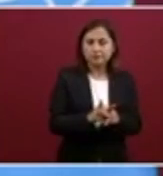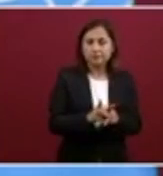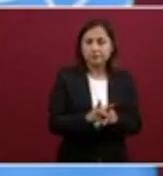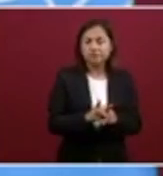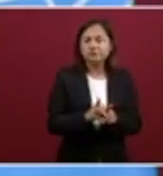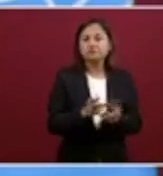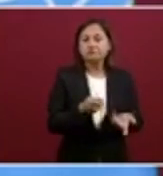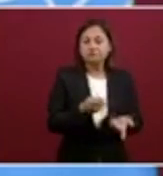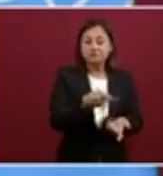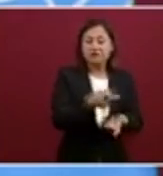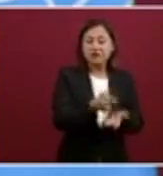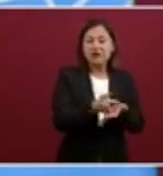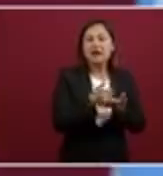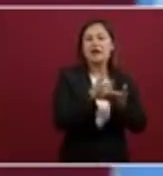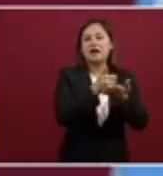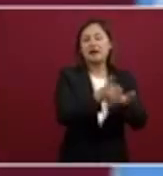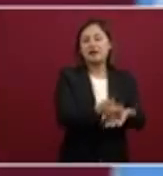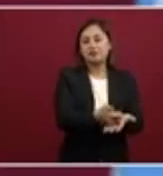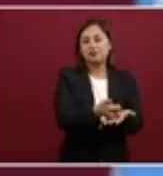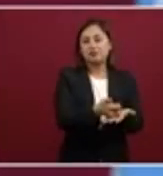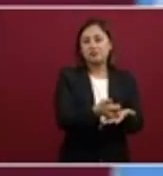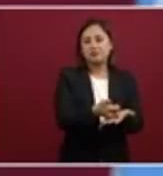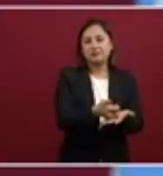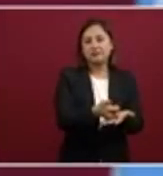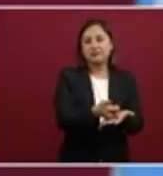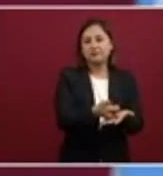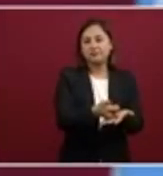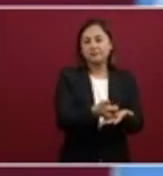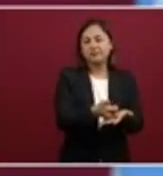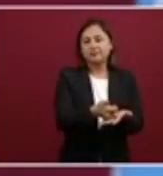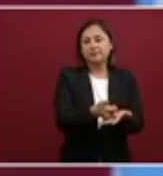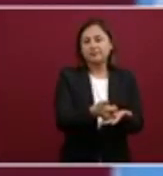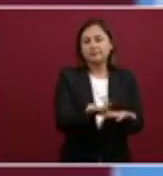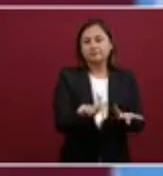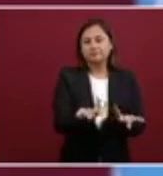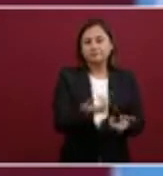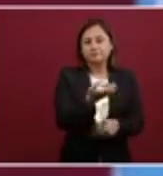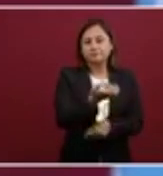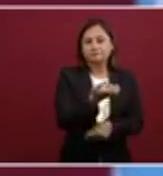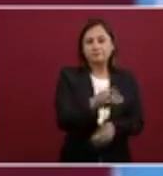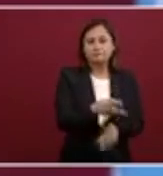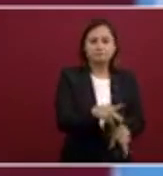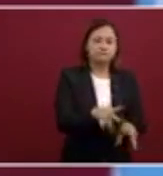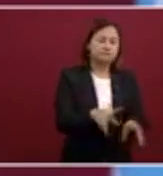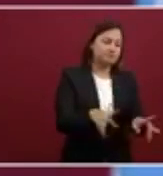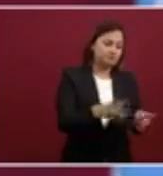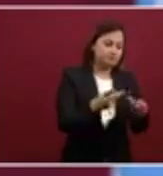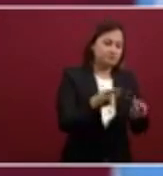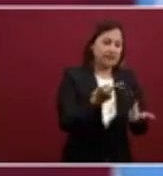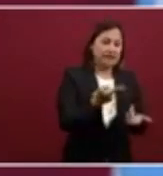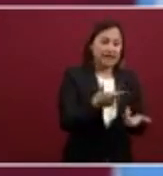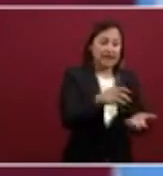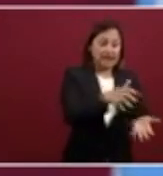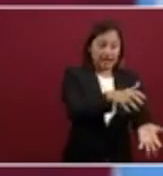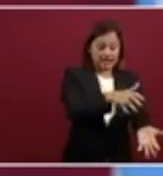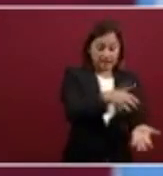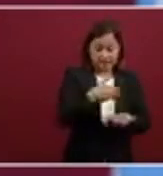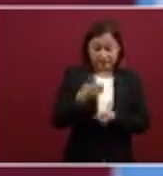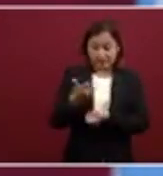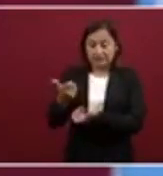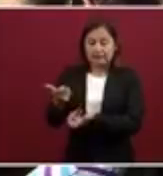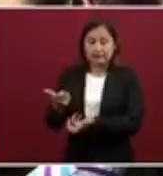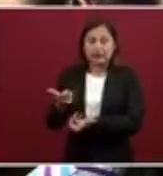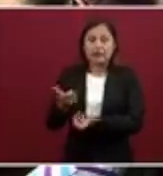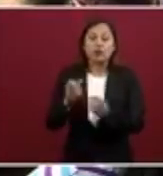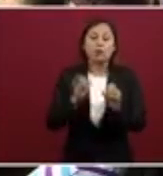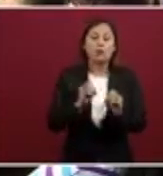financiar de esa manera lo que iba a recibir, obtener lo que iba a